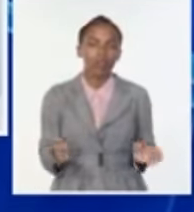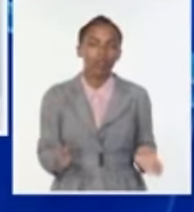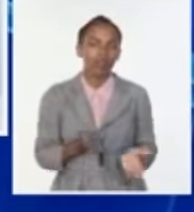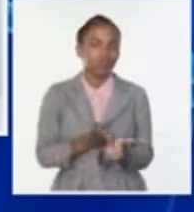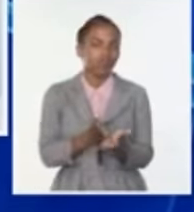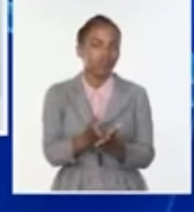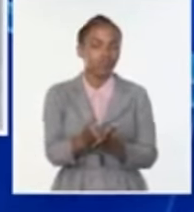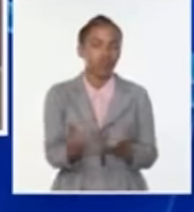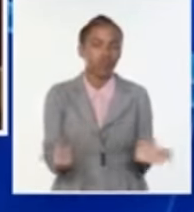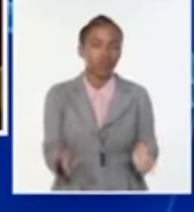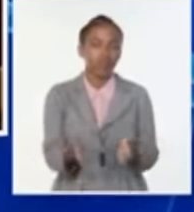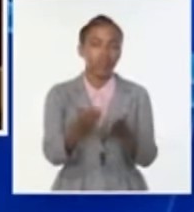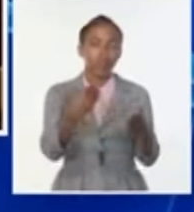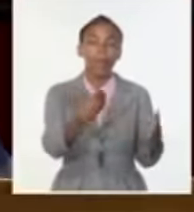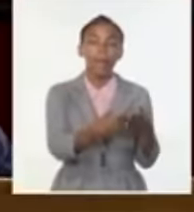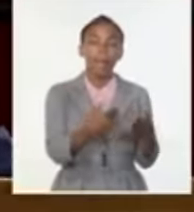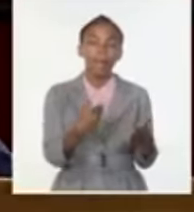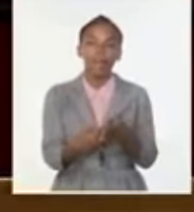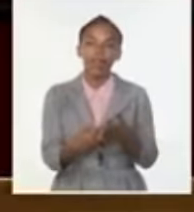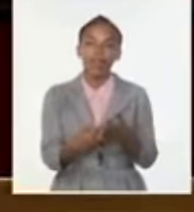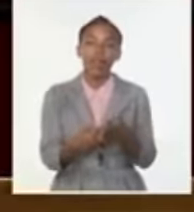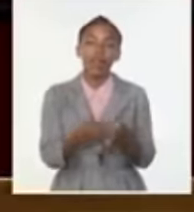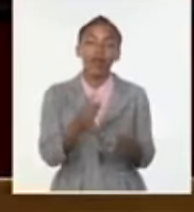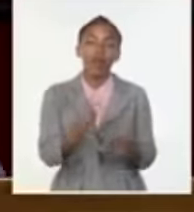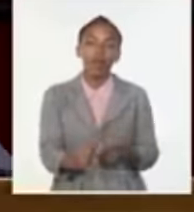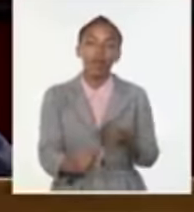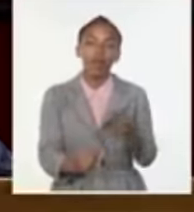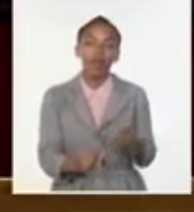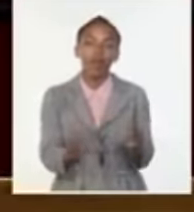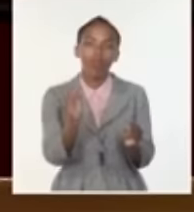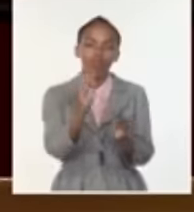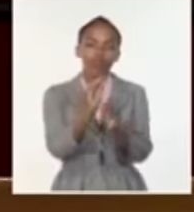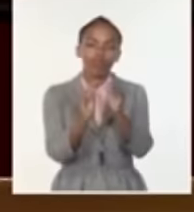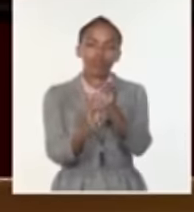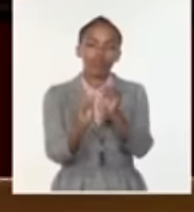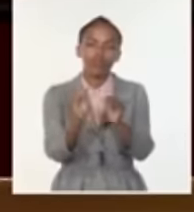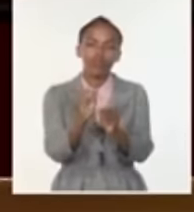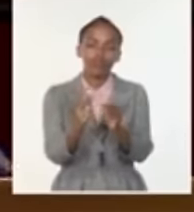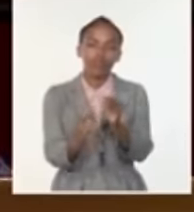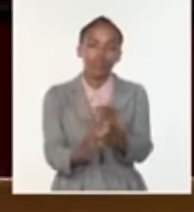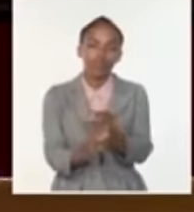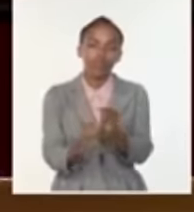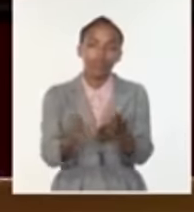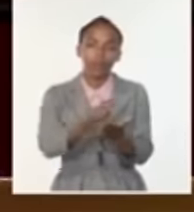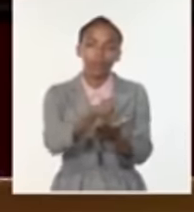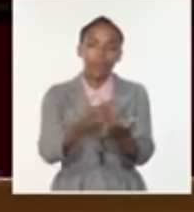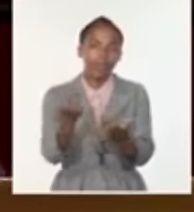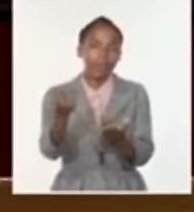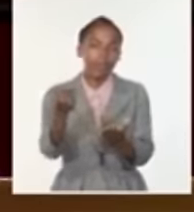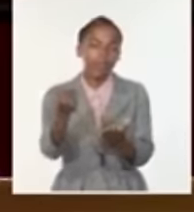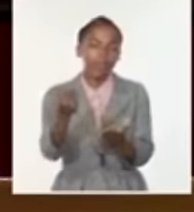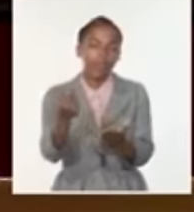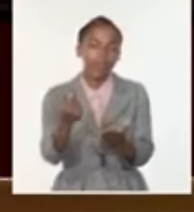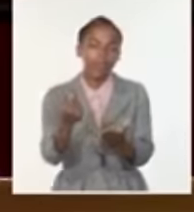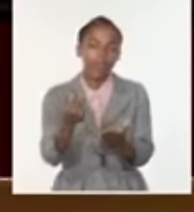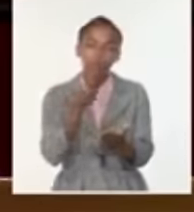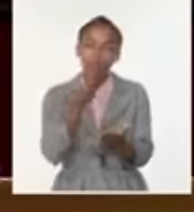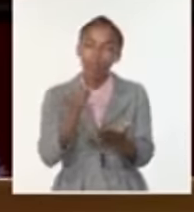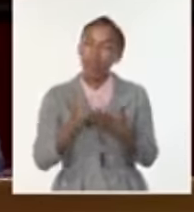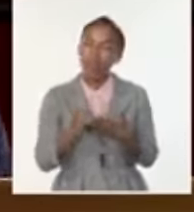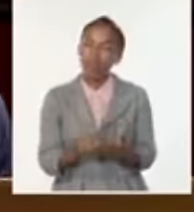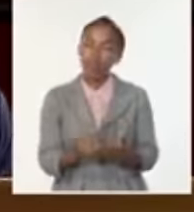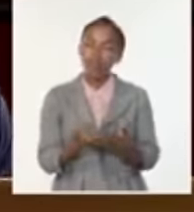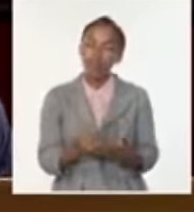empresas, en ir reestructurando las unidades presupuestadas, las que puedan autoabastecerse, que pasen a empresas, en fin,